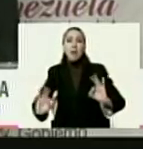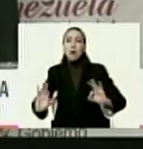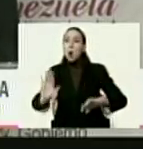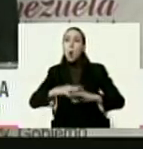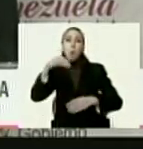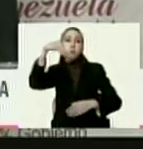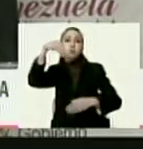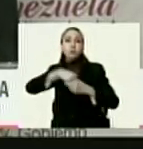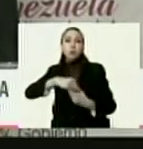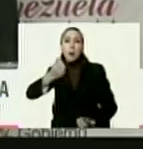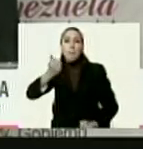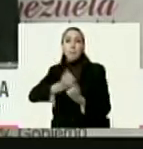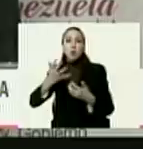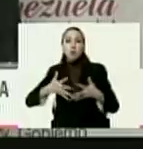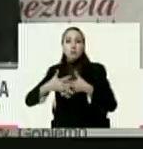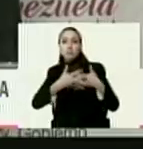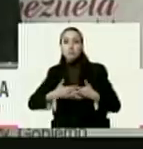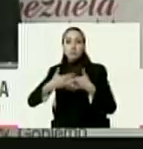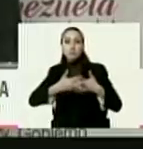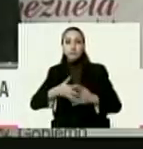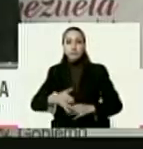Blanca.